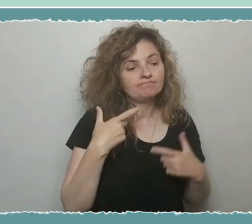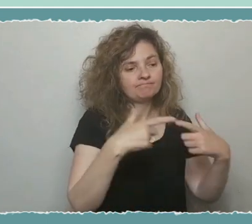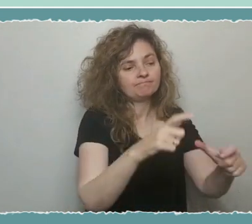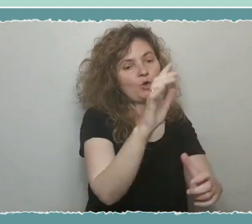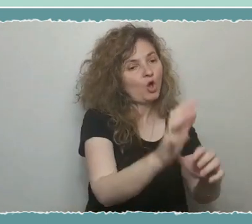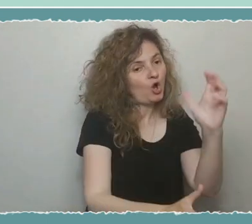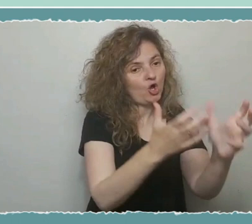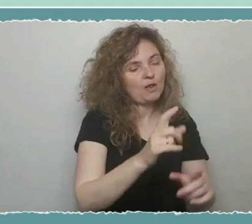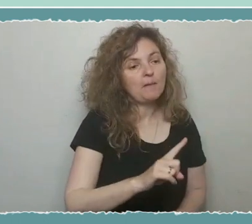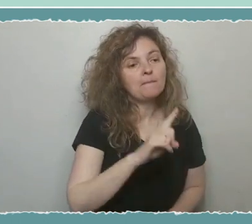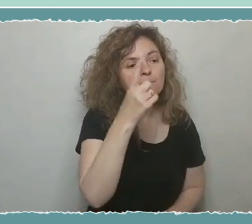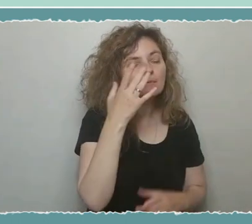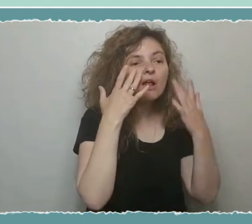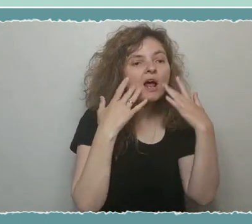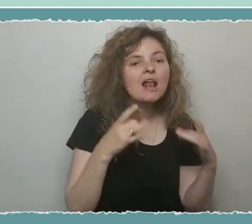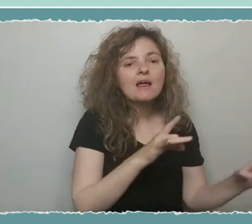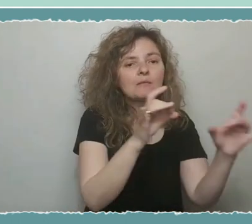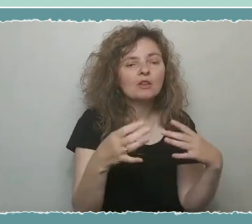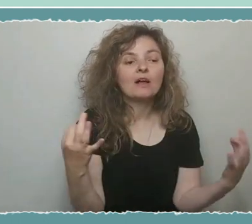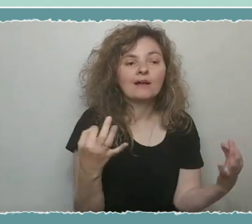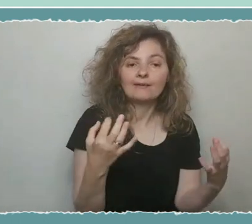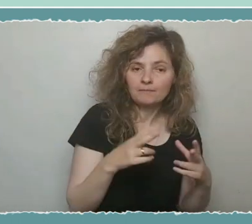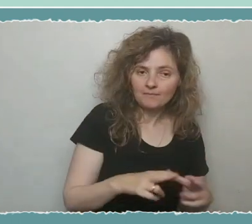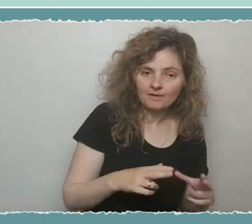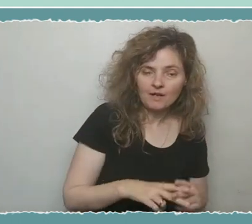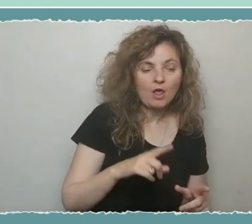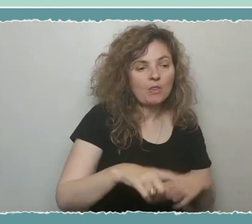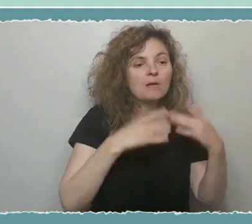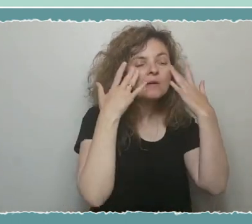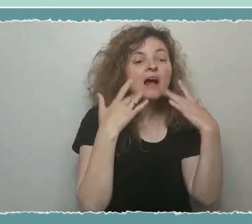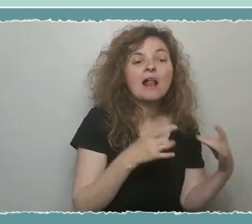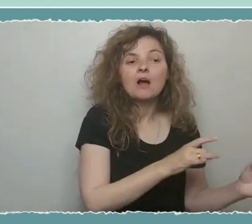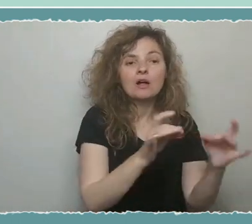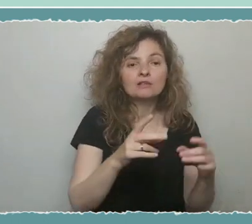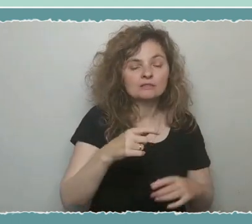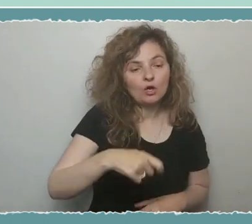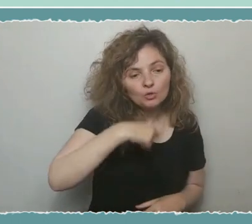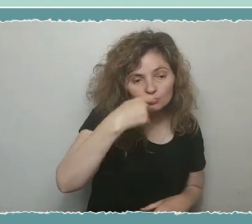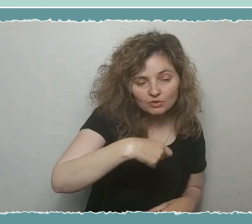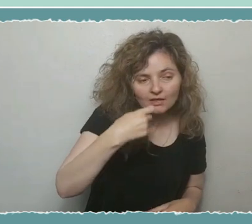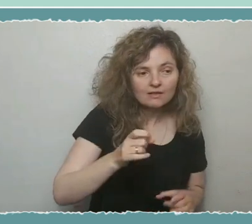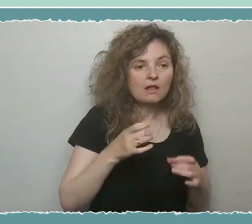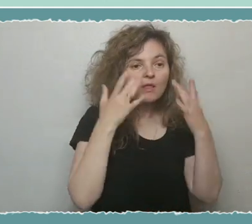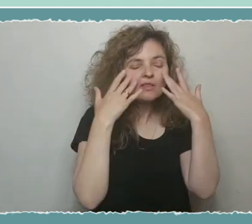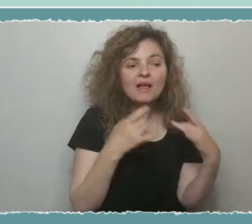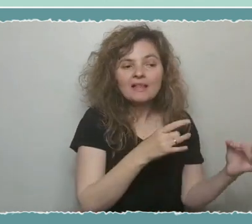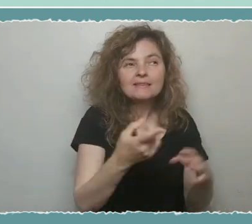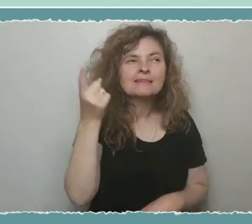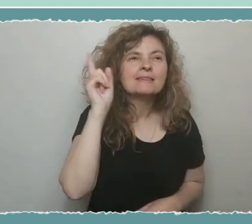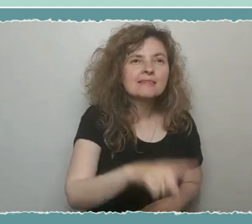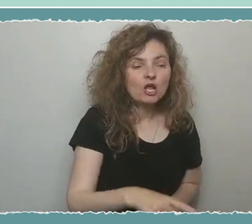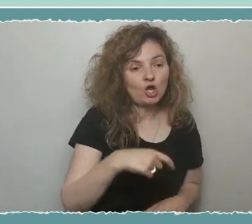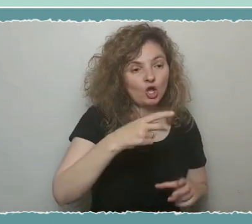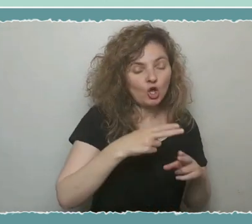traballar na cociña. E primeiro limpando que? Os platos. Logo tamén limpaba os que? As culleres.